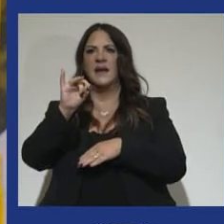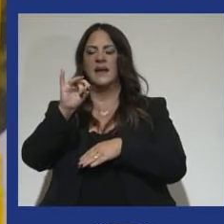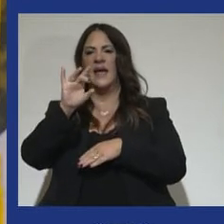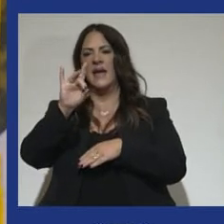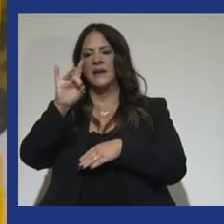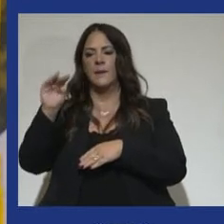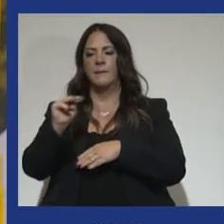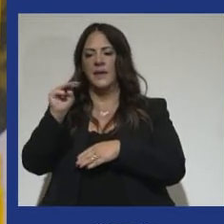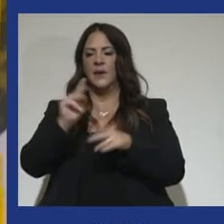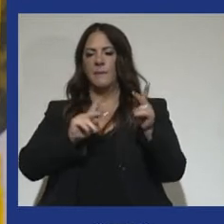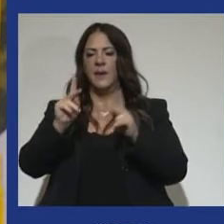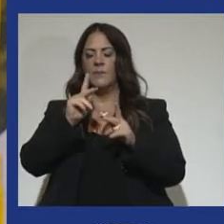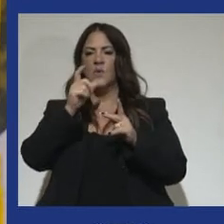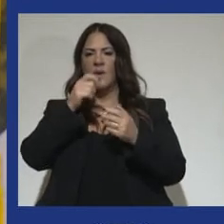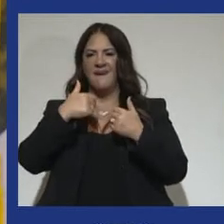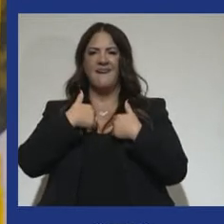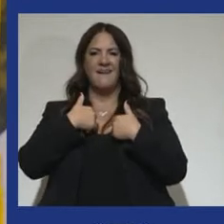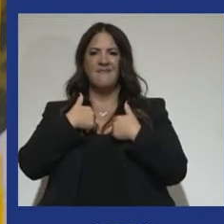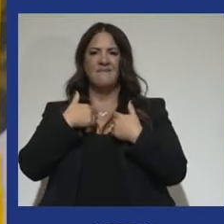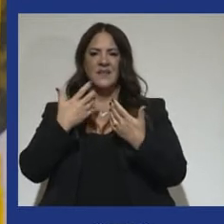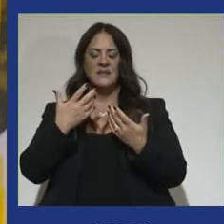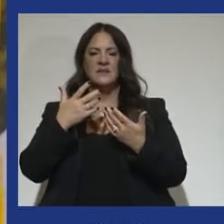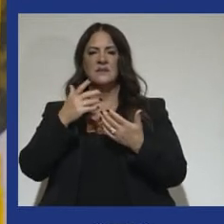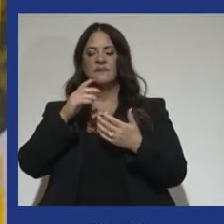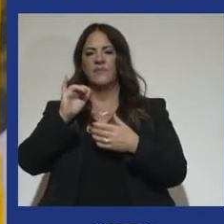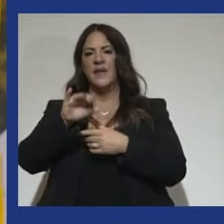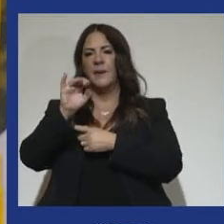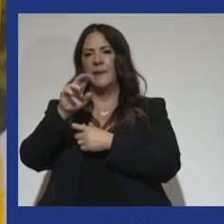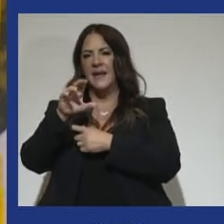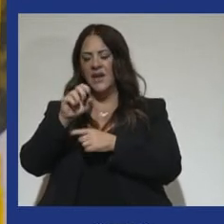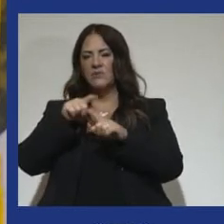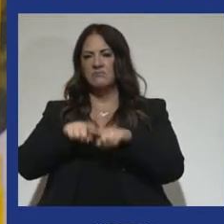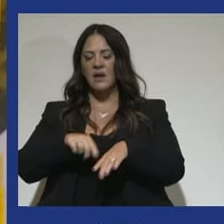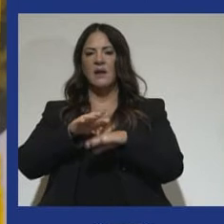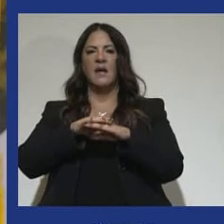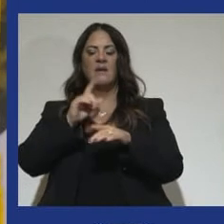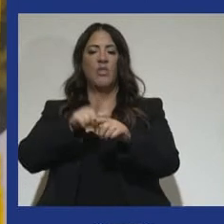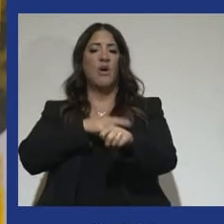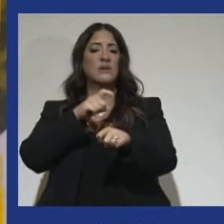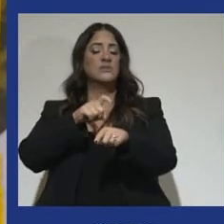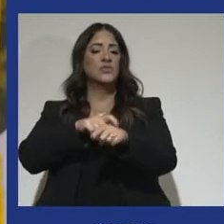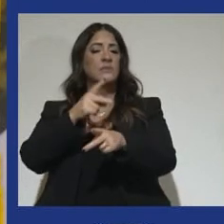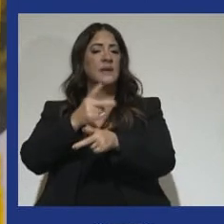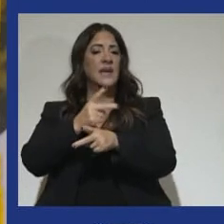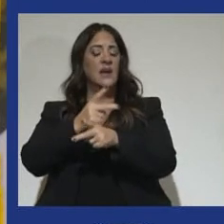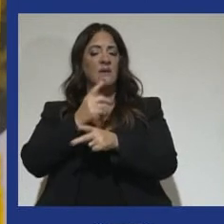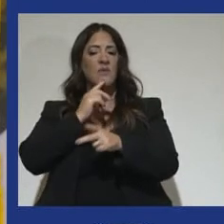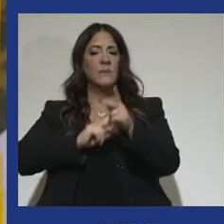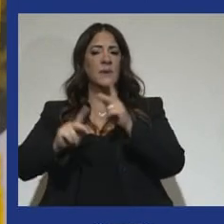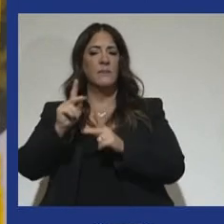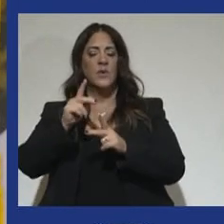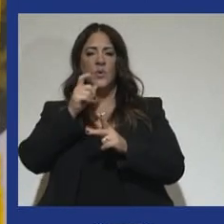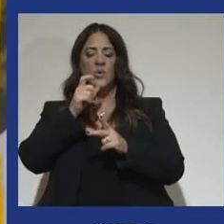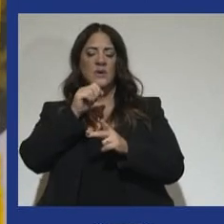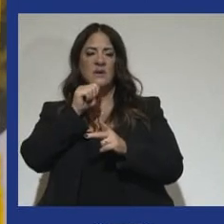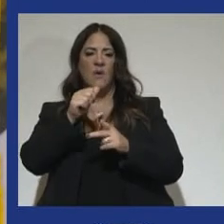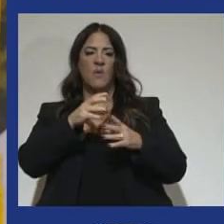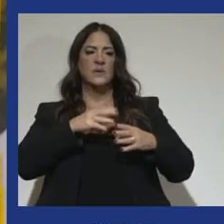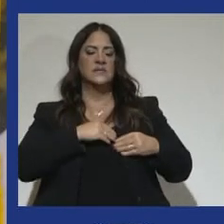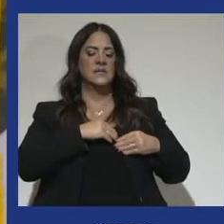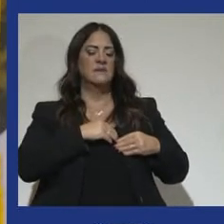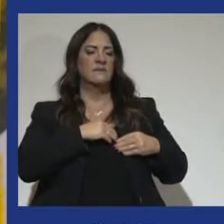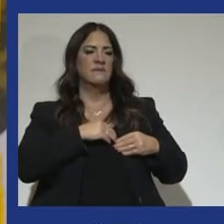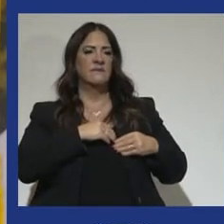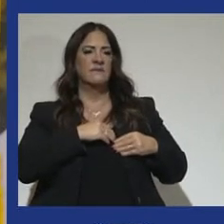de californianos para realmente expandir a largo plazo el apoyo de atención médica disponible para individuos que no